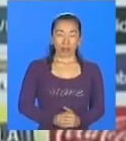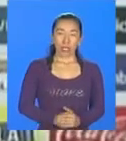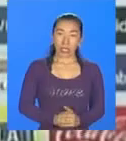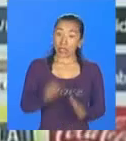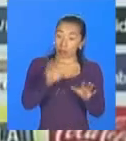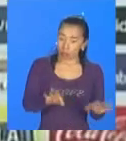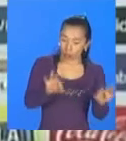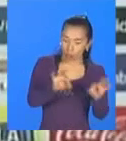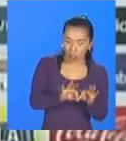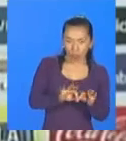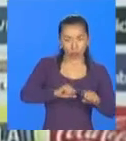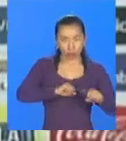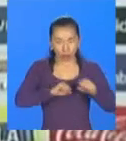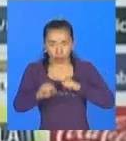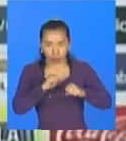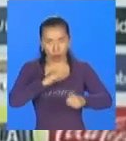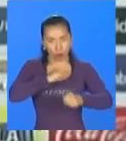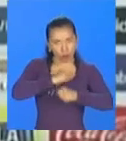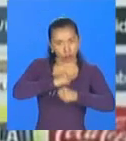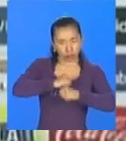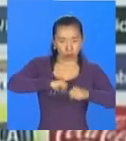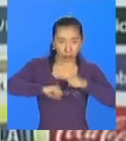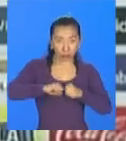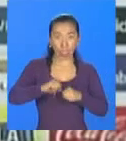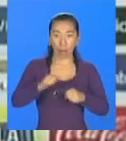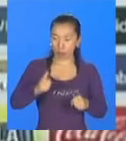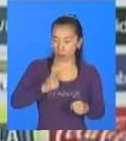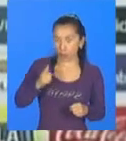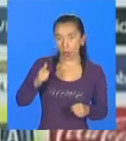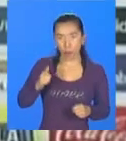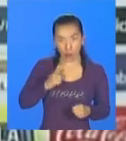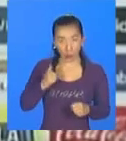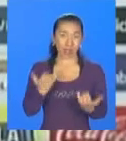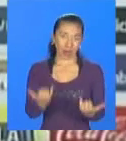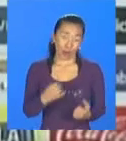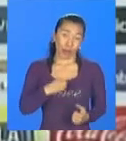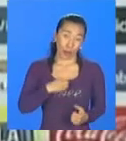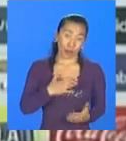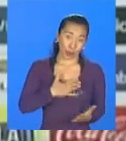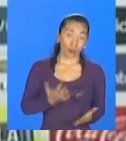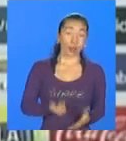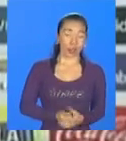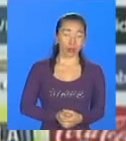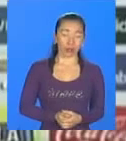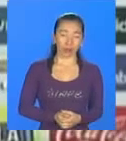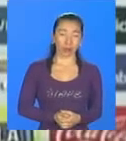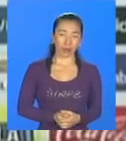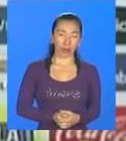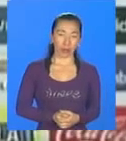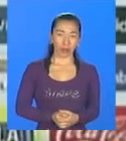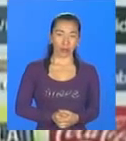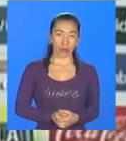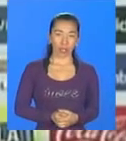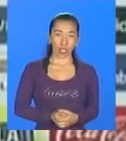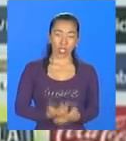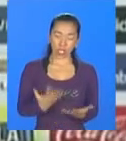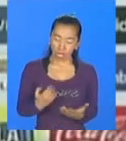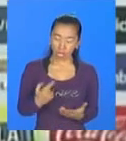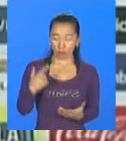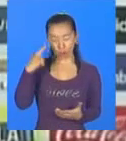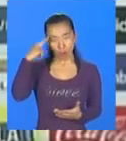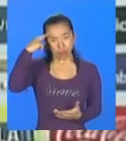nuestro trabajo seguir aprovechando está esta gran oportunidad y lo más importante seguir creyendo